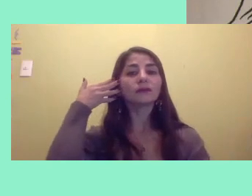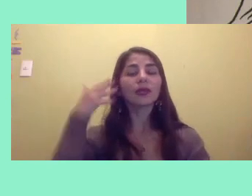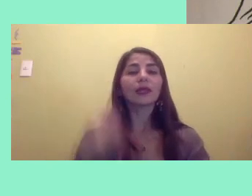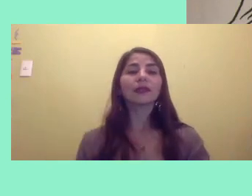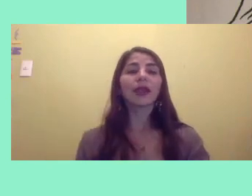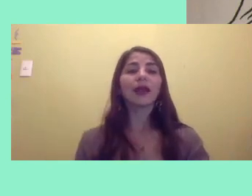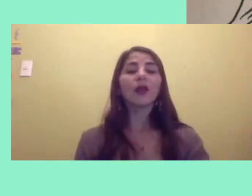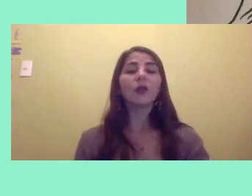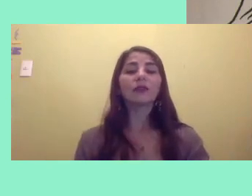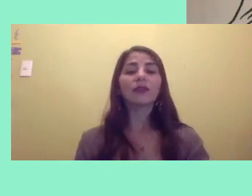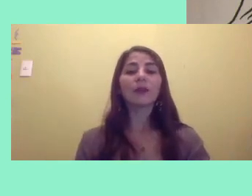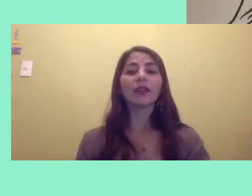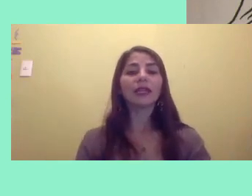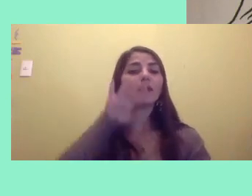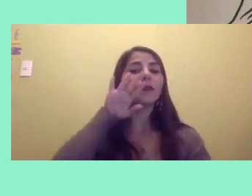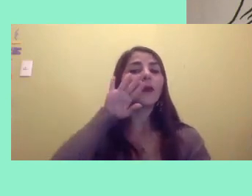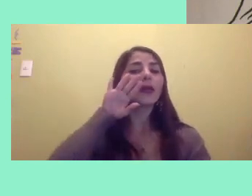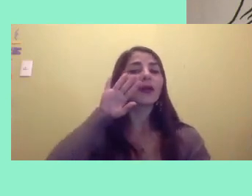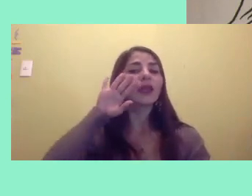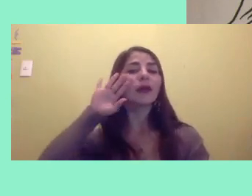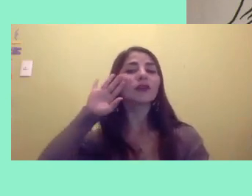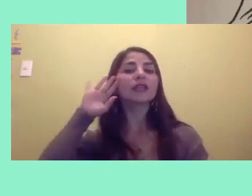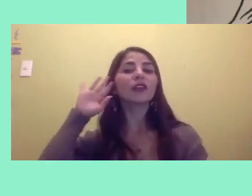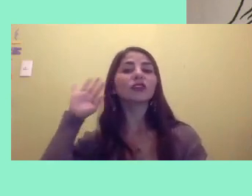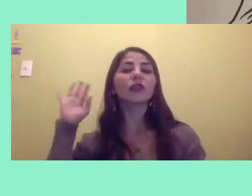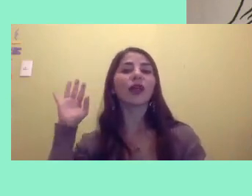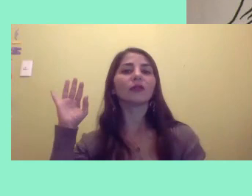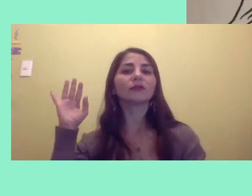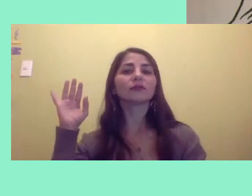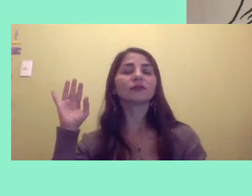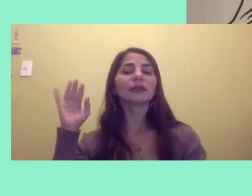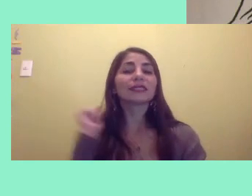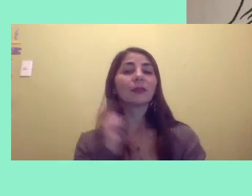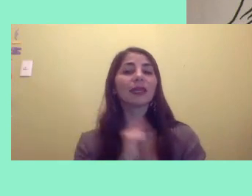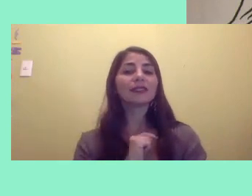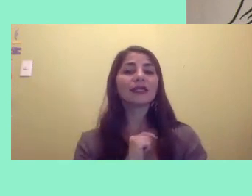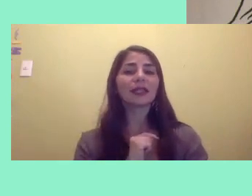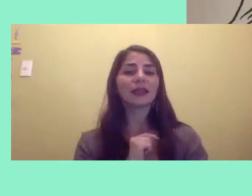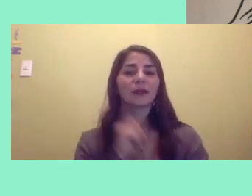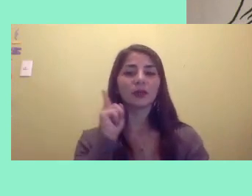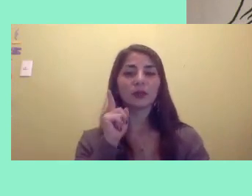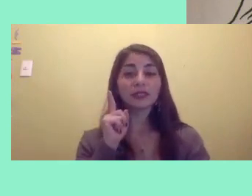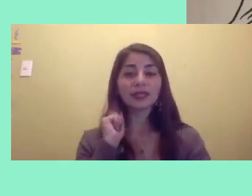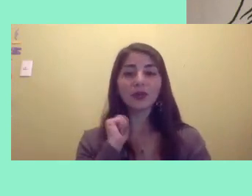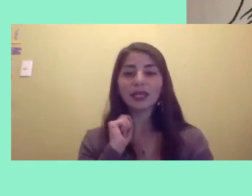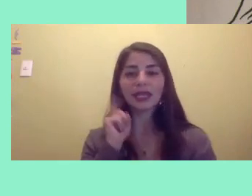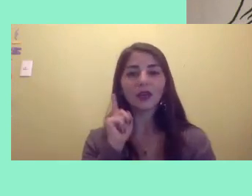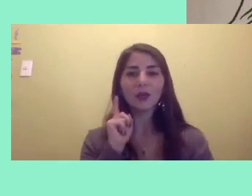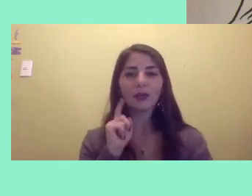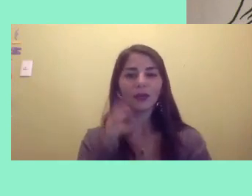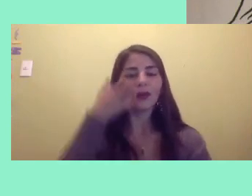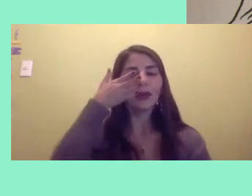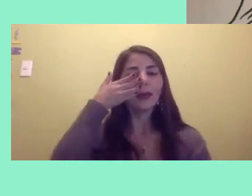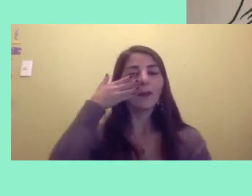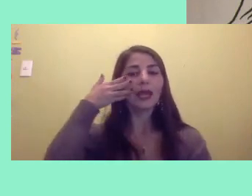blanco, ¿ya? Cuando hablamos de limpio es con la mano hacia el otro lado. Se parece la seña, pero no es igual ni